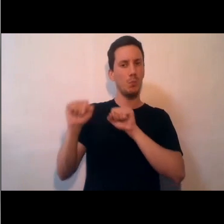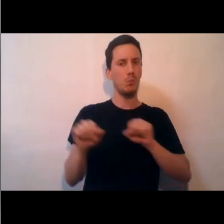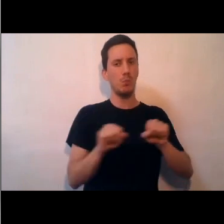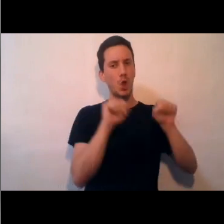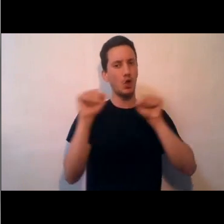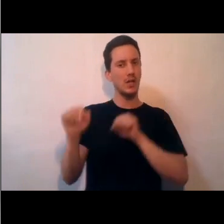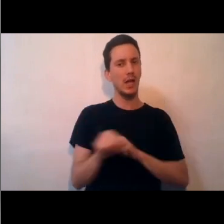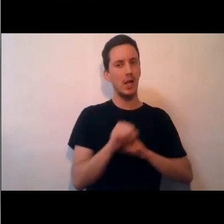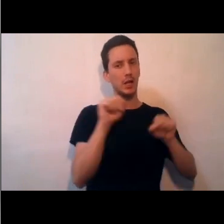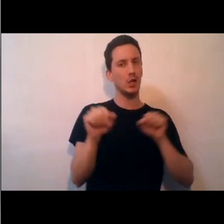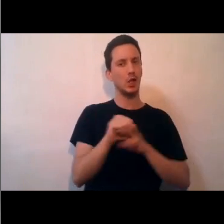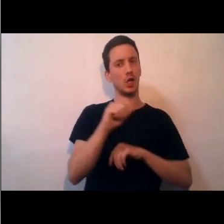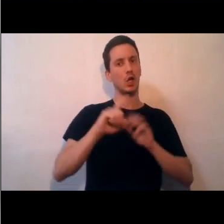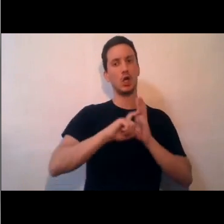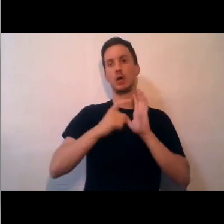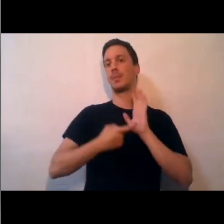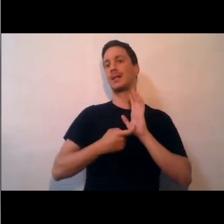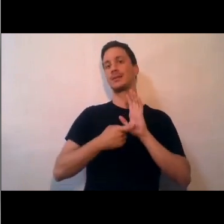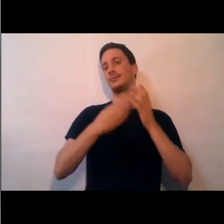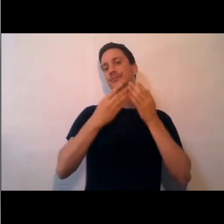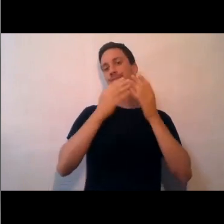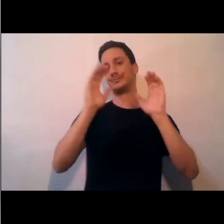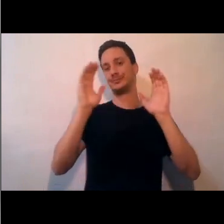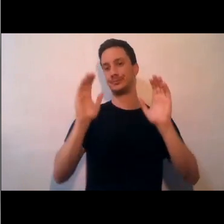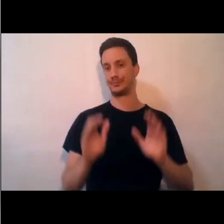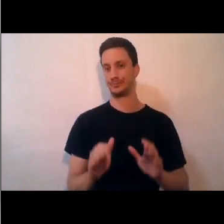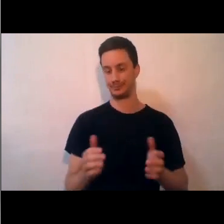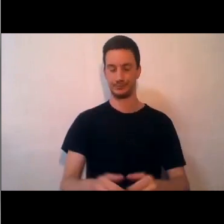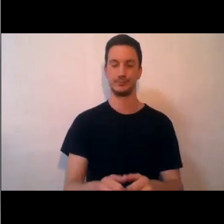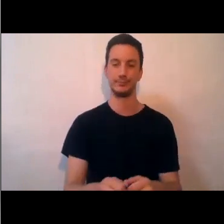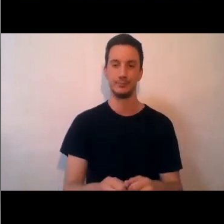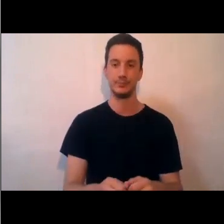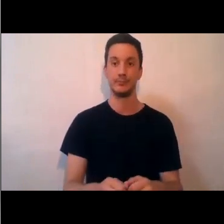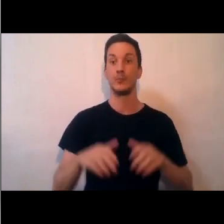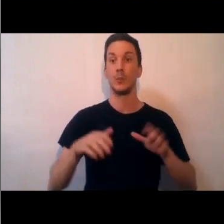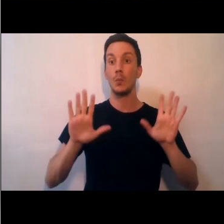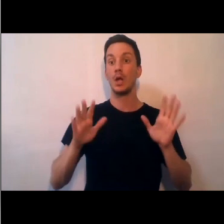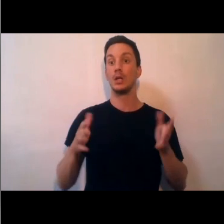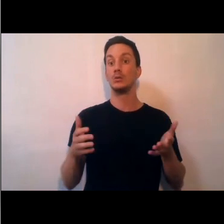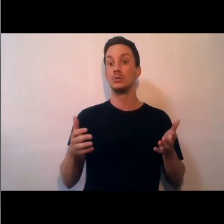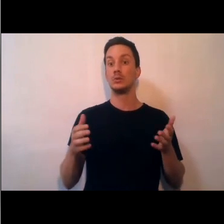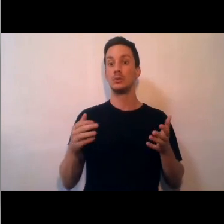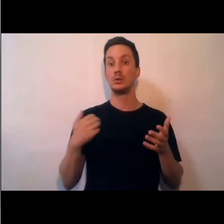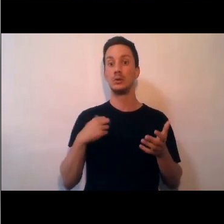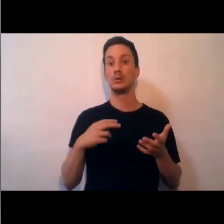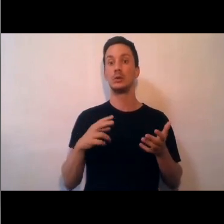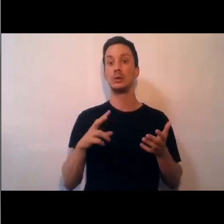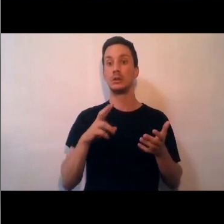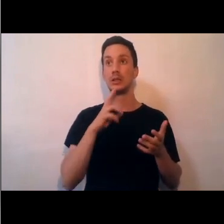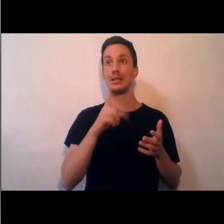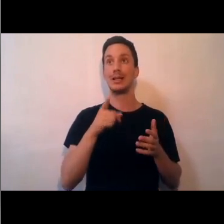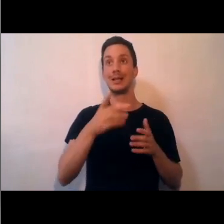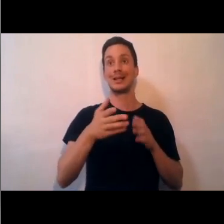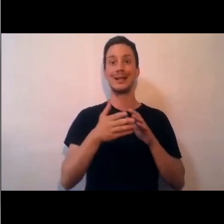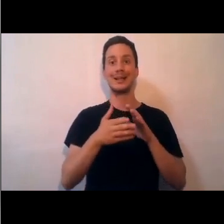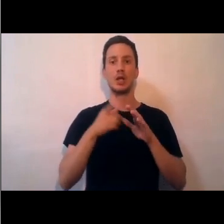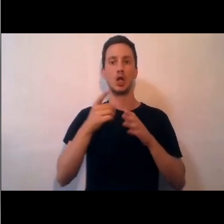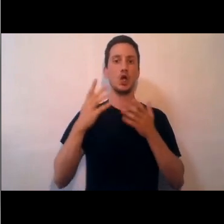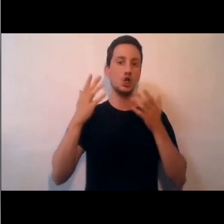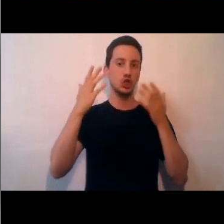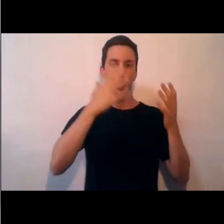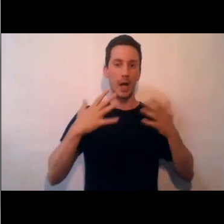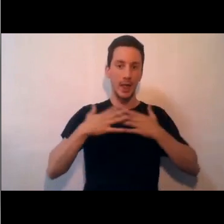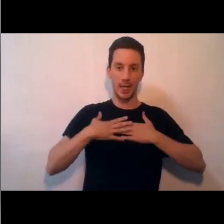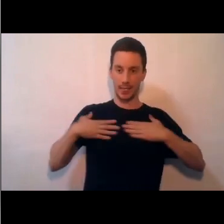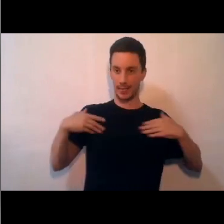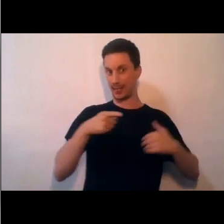fotoprotección que te pone especificada. Y bueno, tampoco, estos sí que no se van con la toalla.